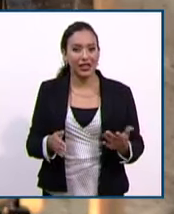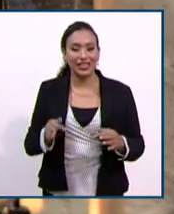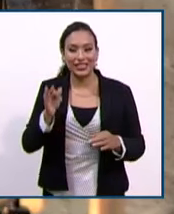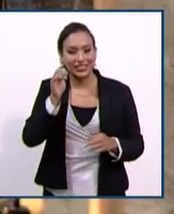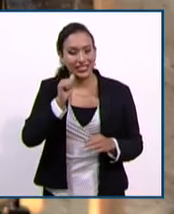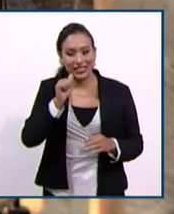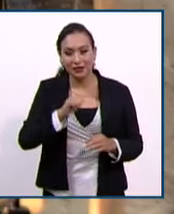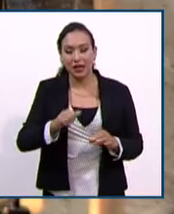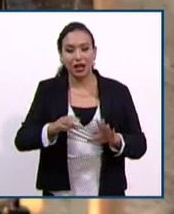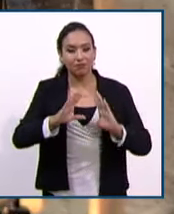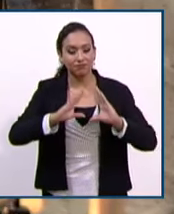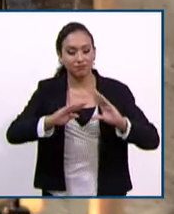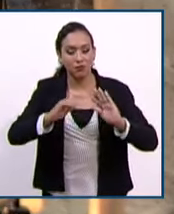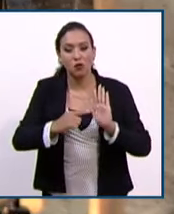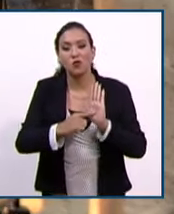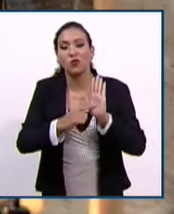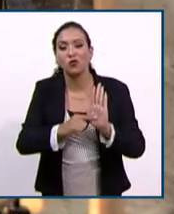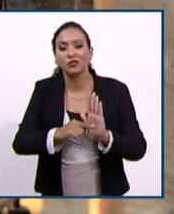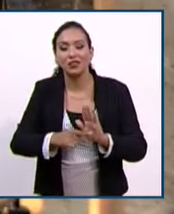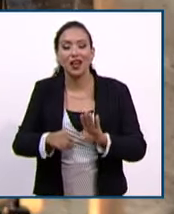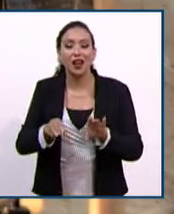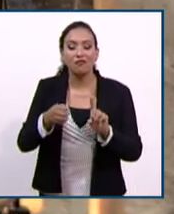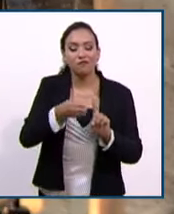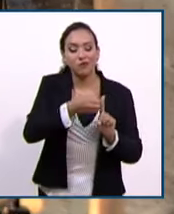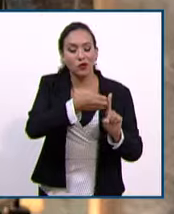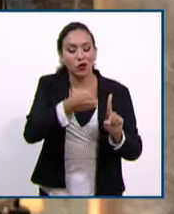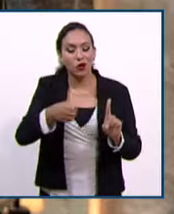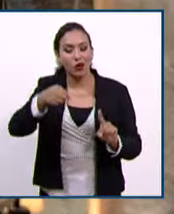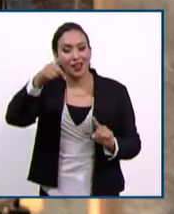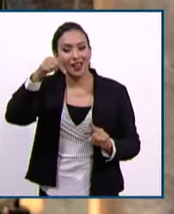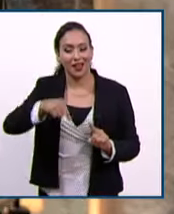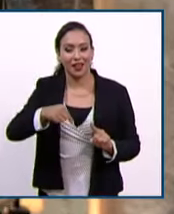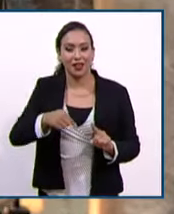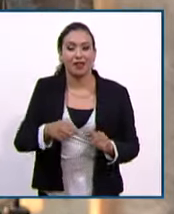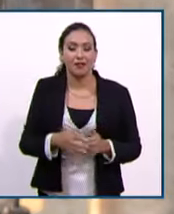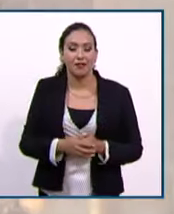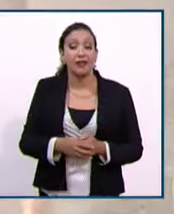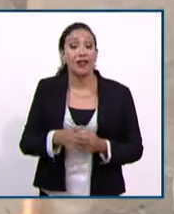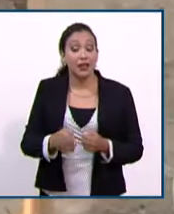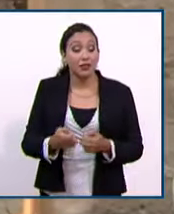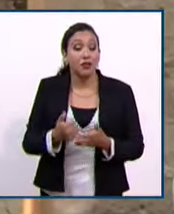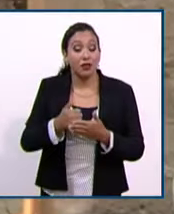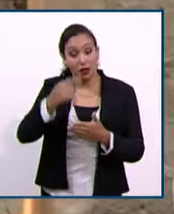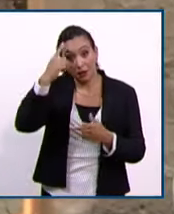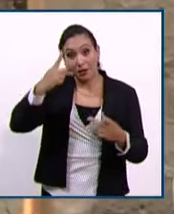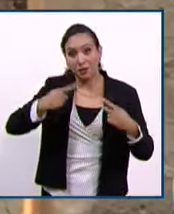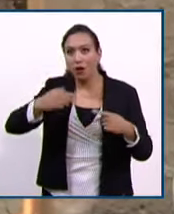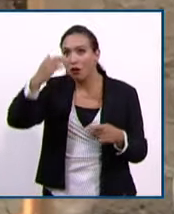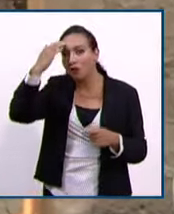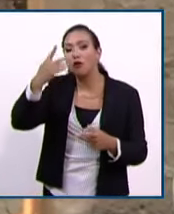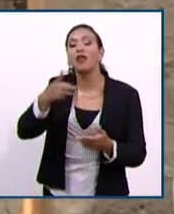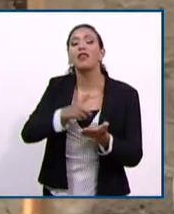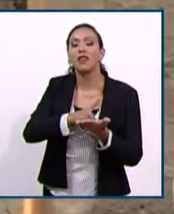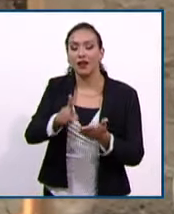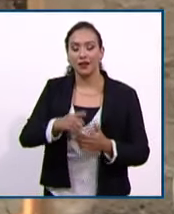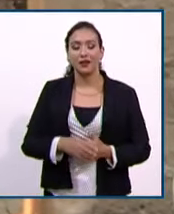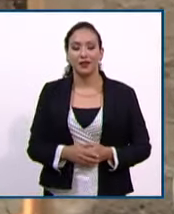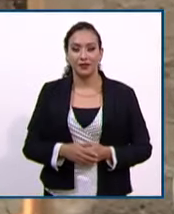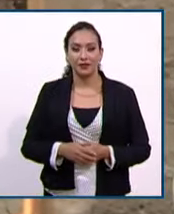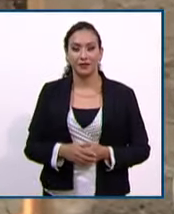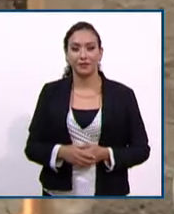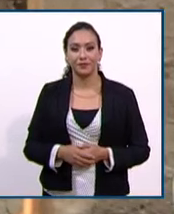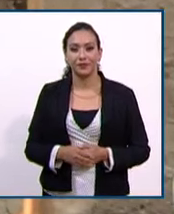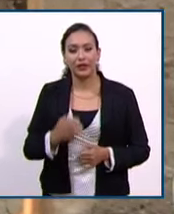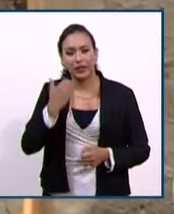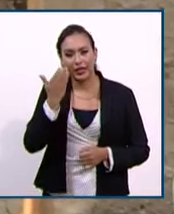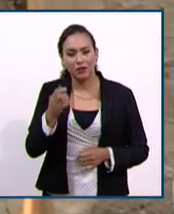pedagógico. Solo así sabremos exigir nuestros derechos. Haremos que sea cuidadosa y ejemplar